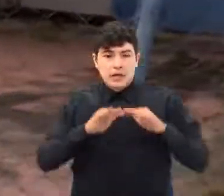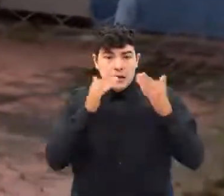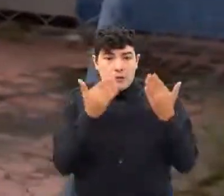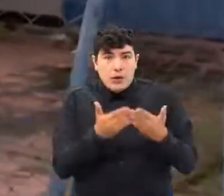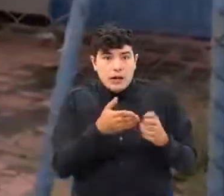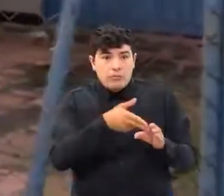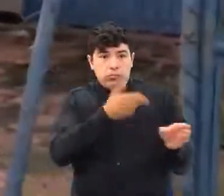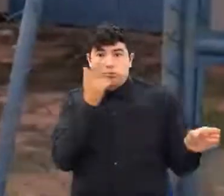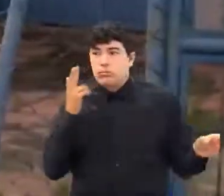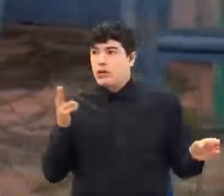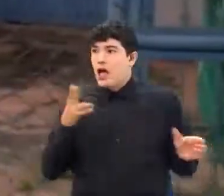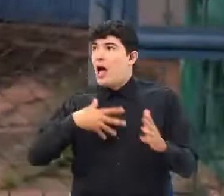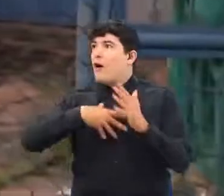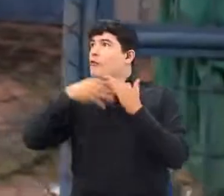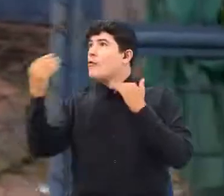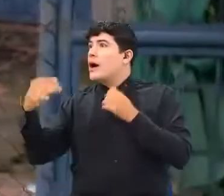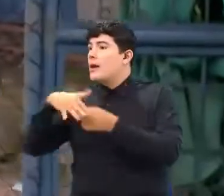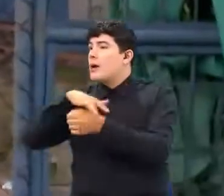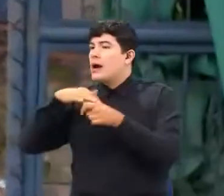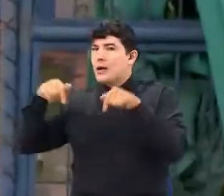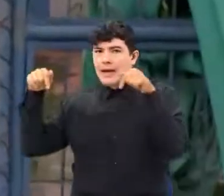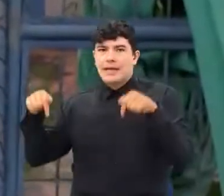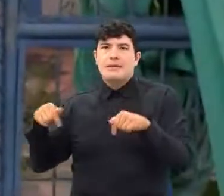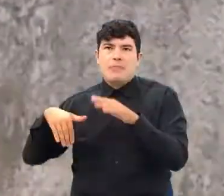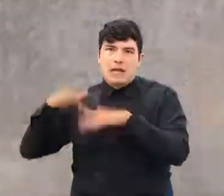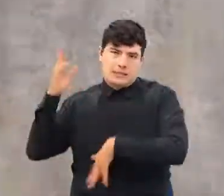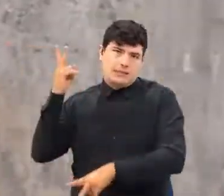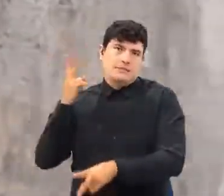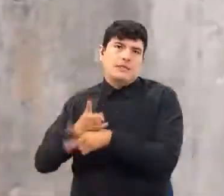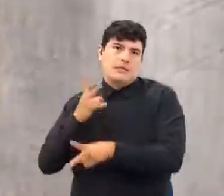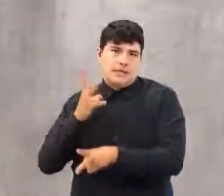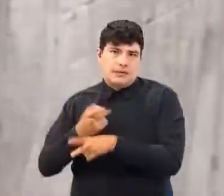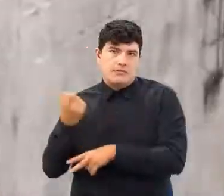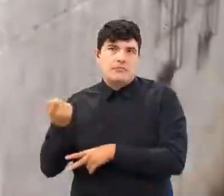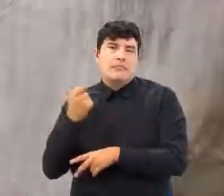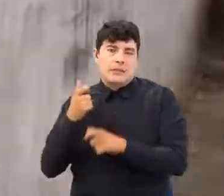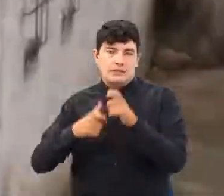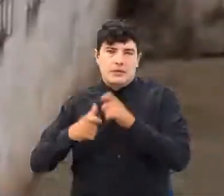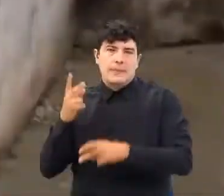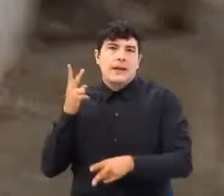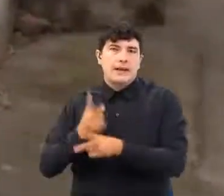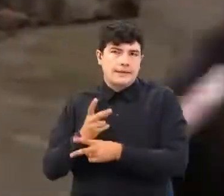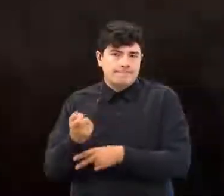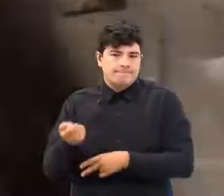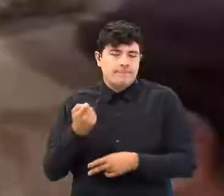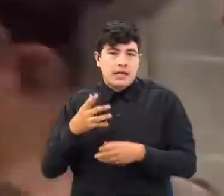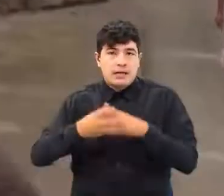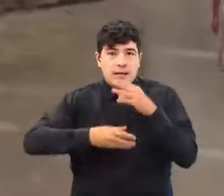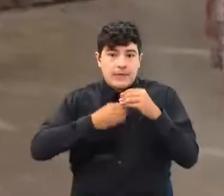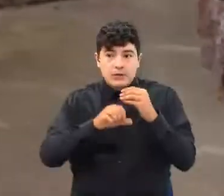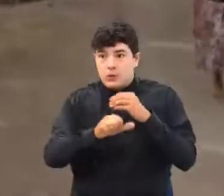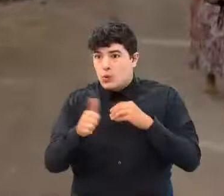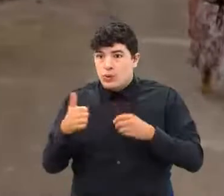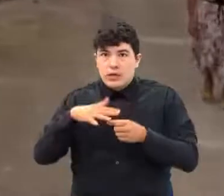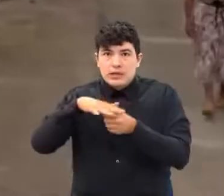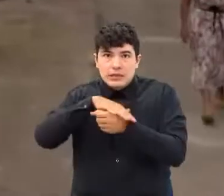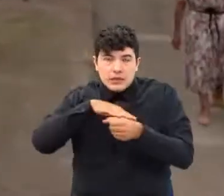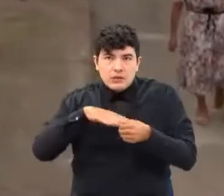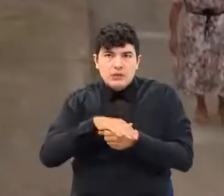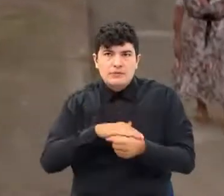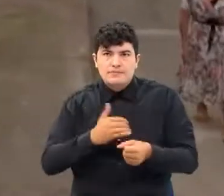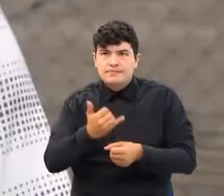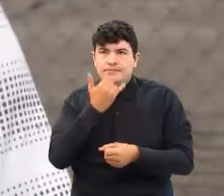niños fuera del barrio están en más peligro delicuencia otra situación grave es que tienen que cruzar